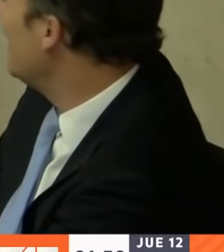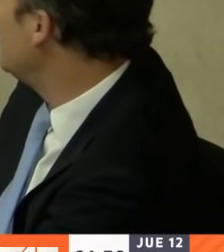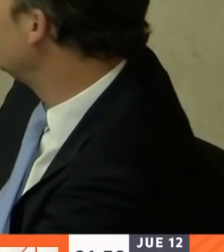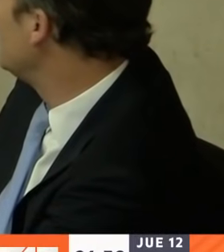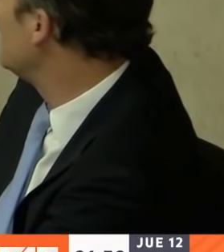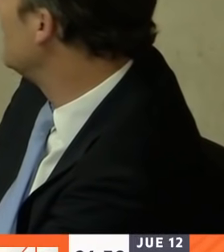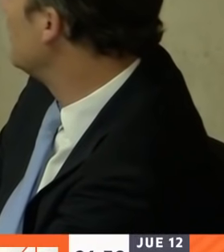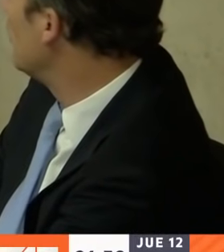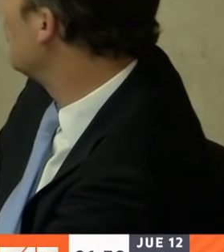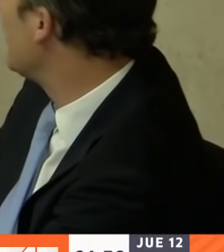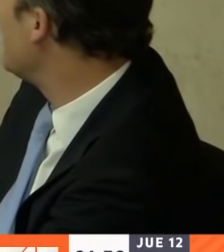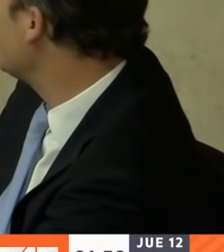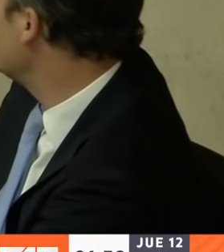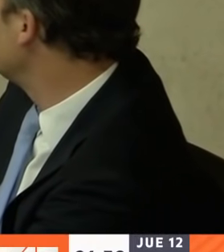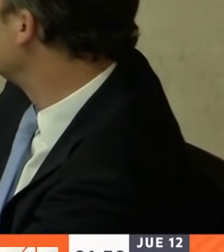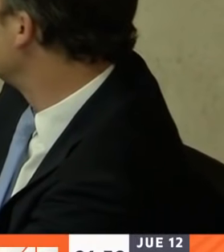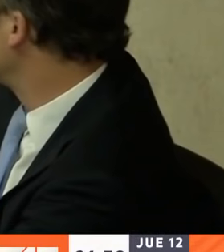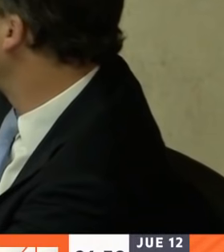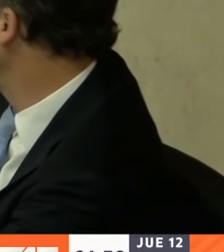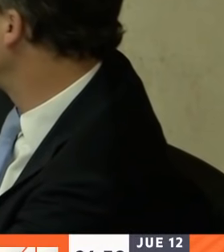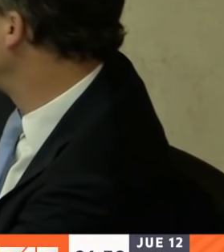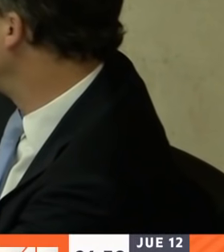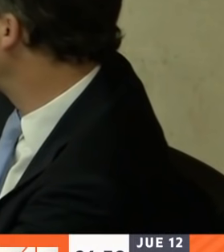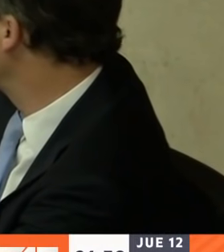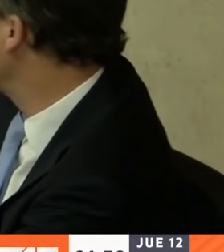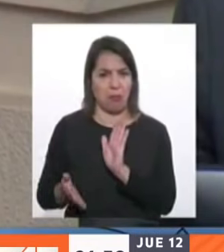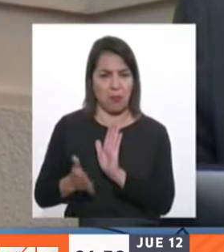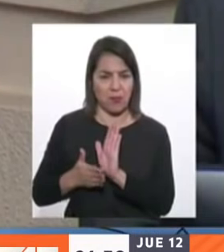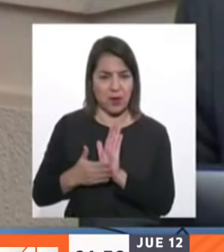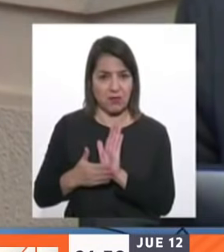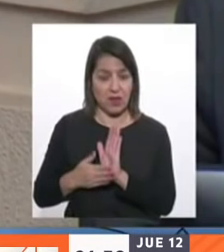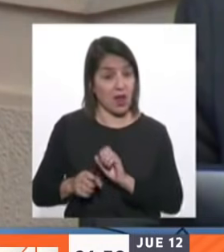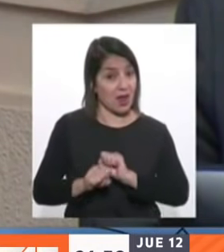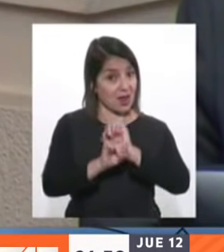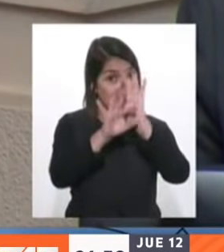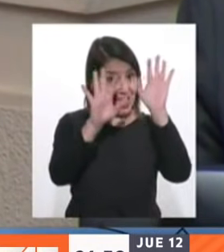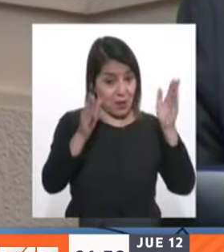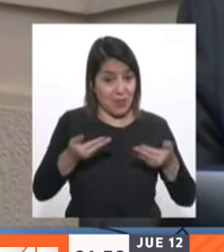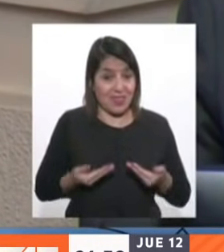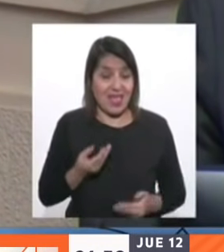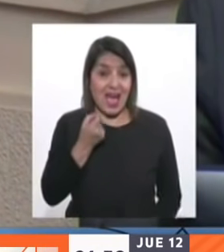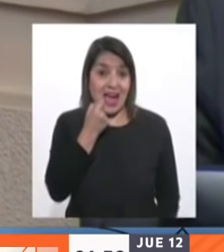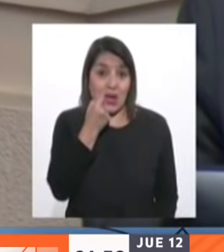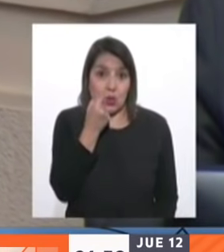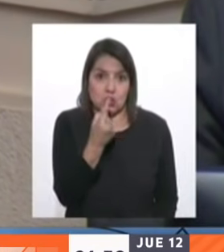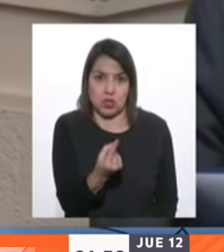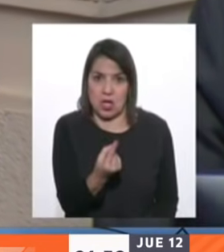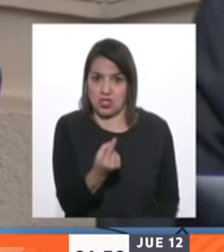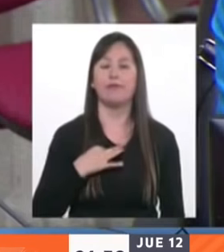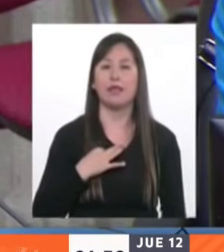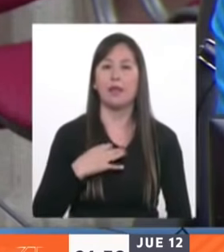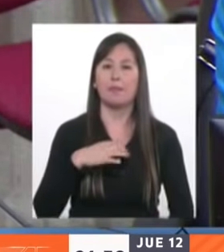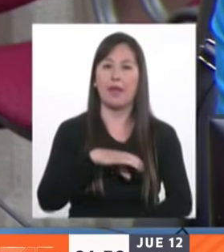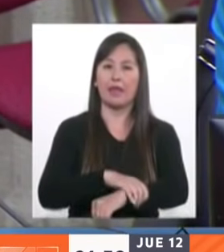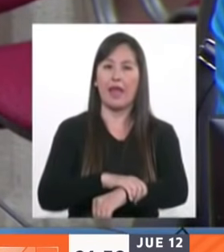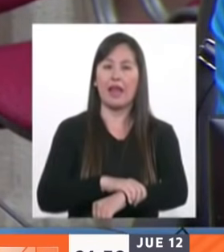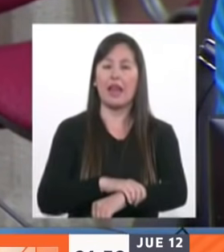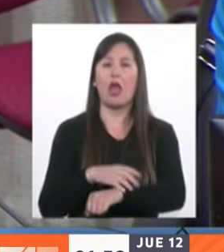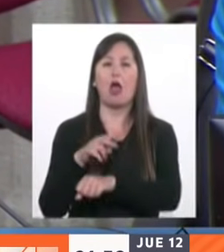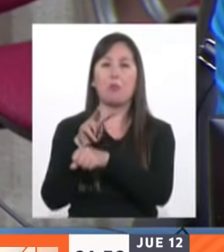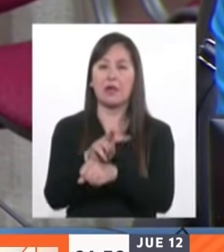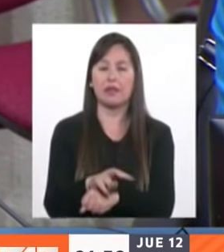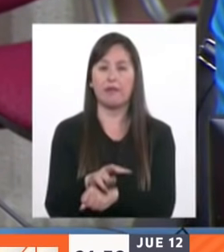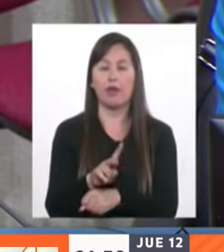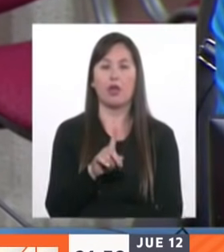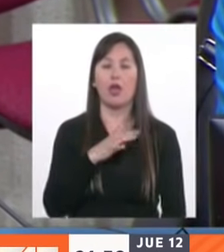que él muchas veces intervino como parlamentario y ministro. Esta acusación es improcedente. Se busca establecer